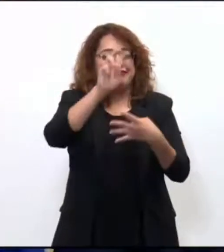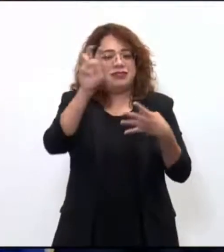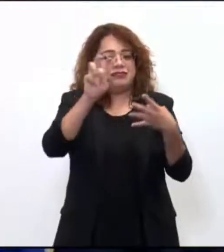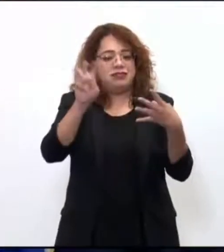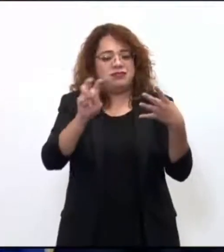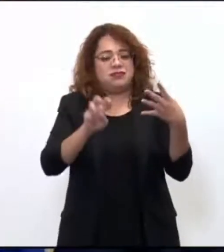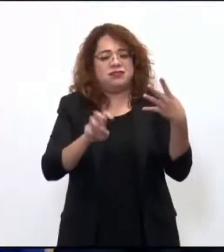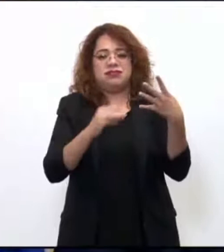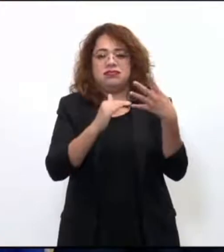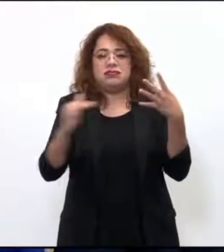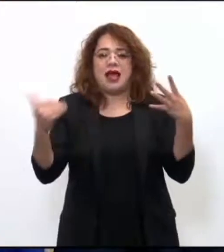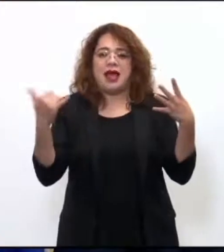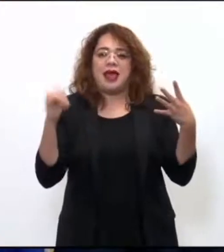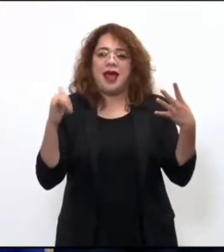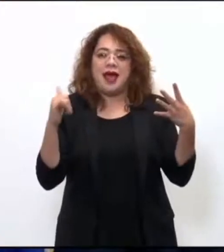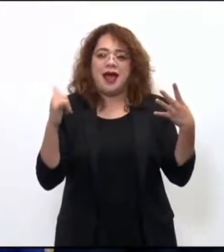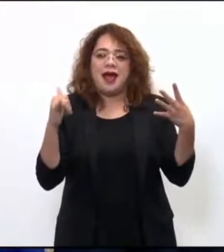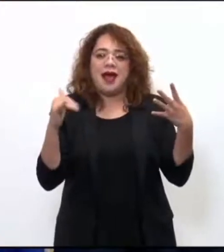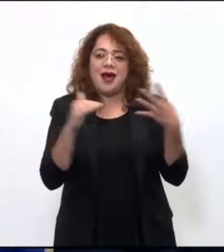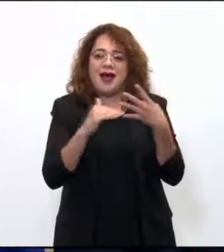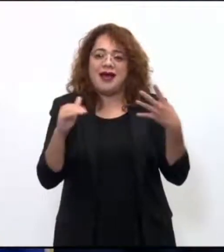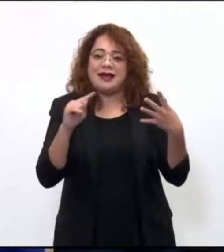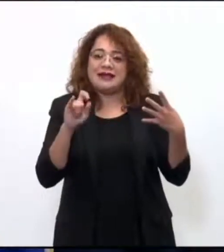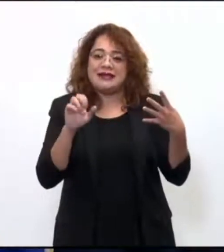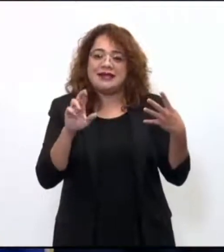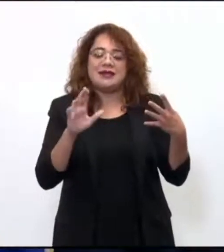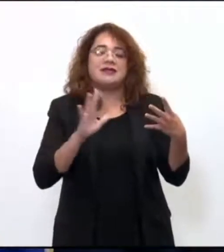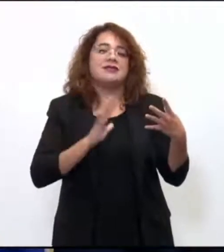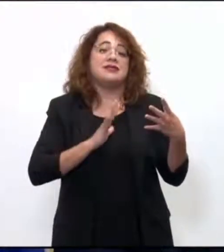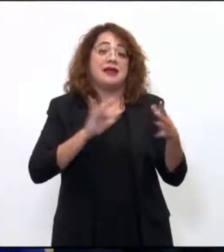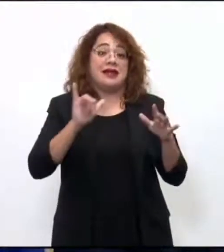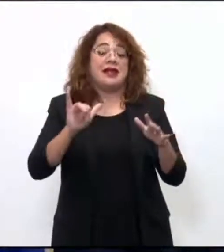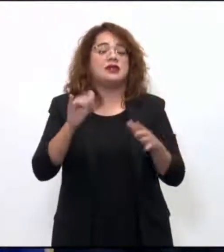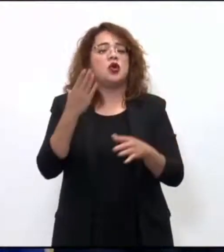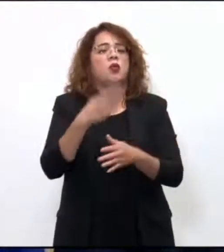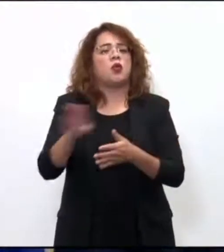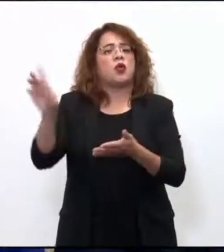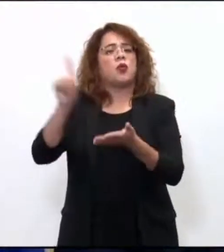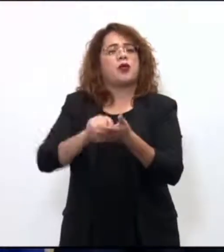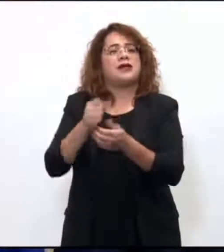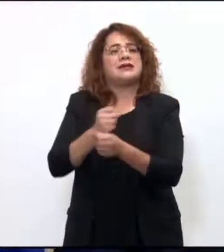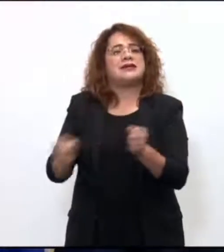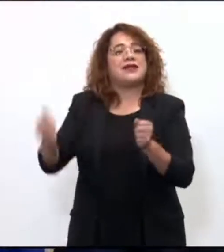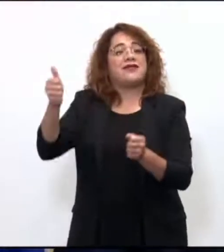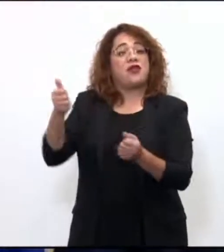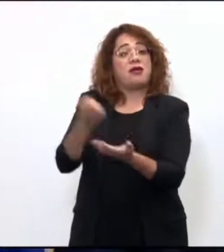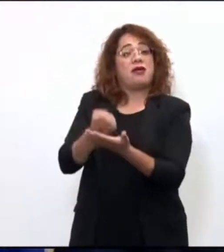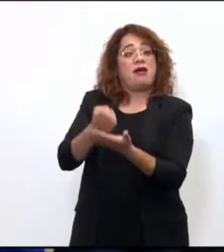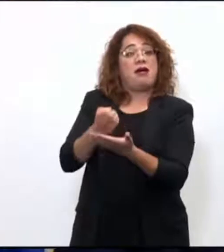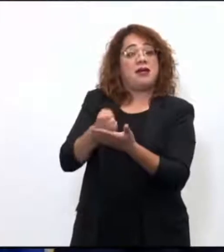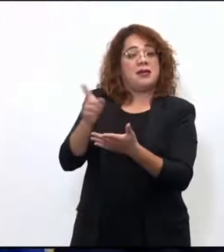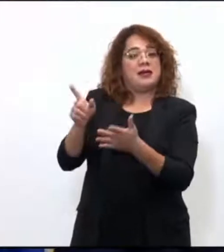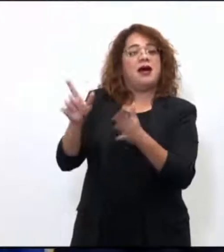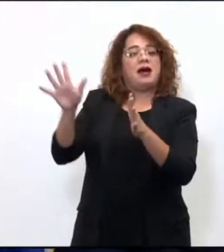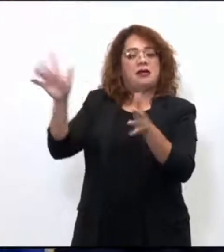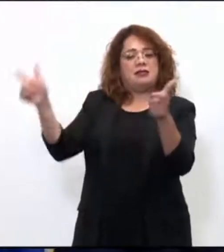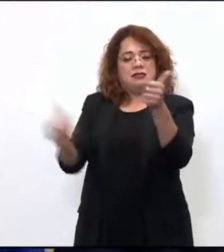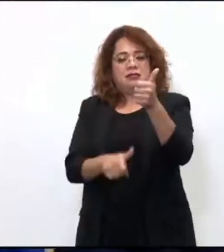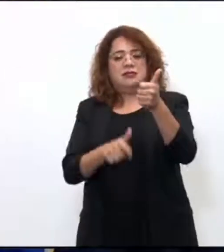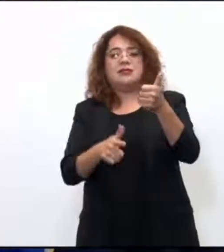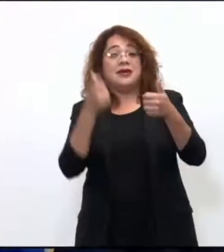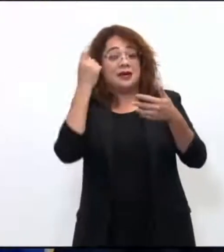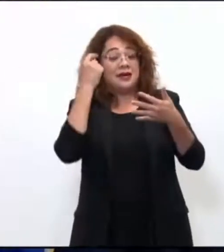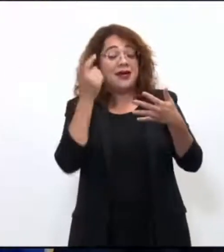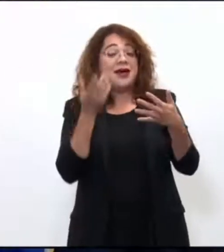plan estatal para una economía más segura. Para pasar del nivel naranja